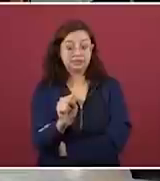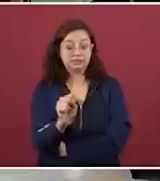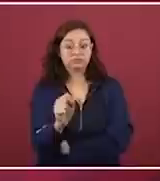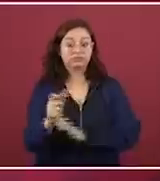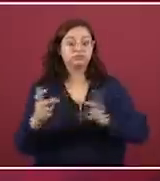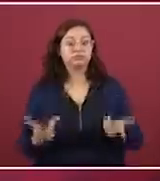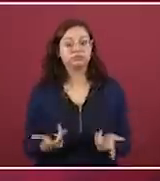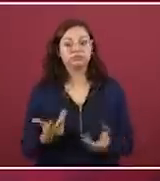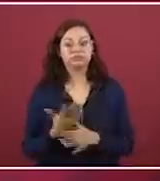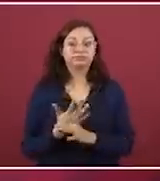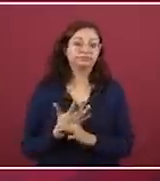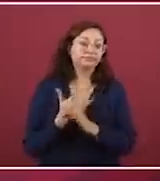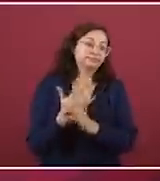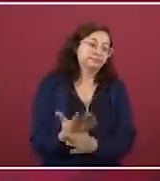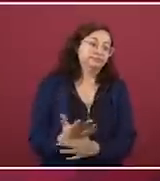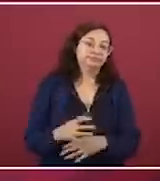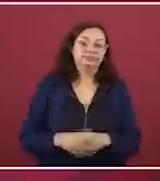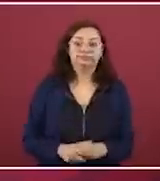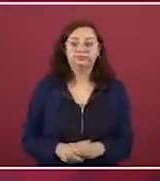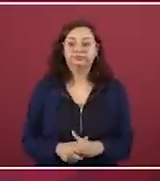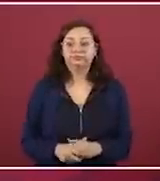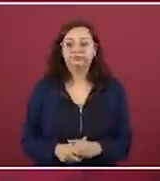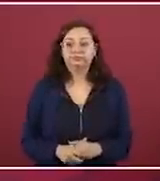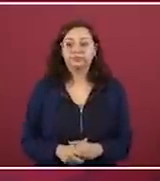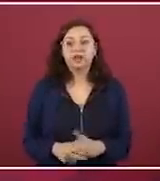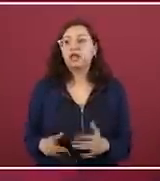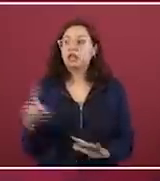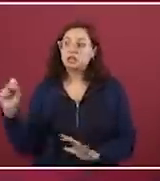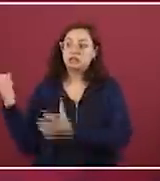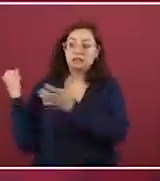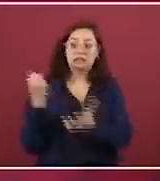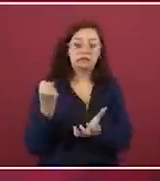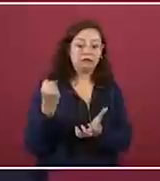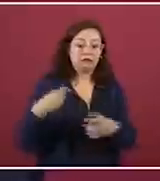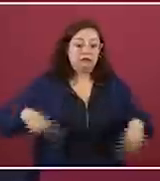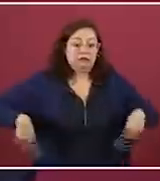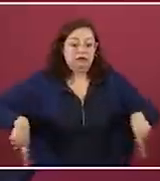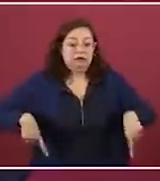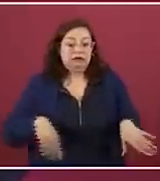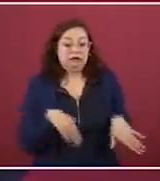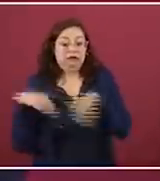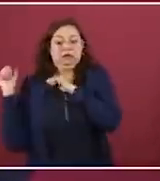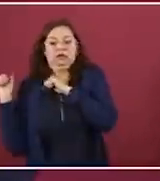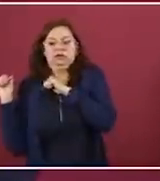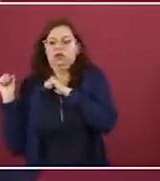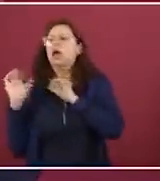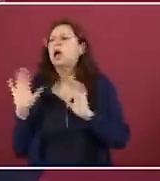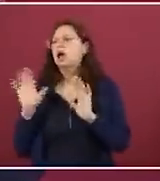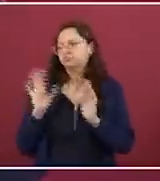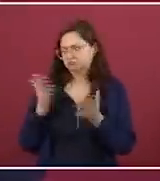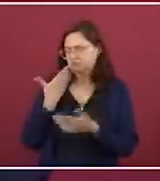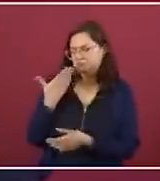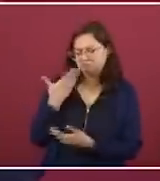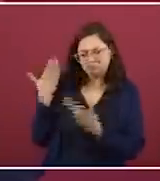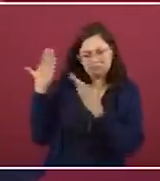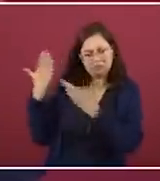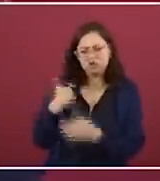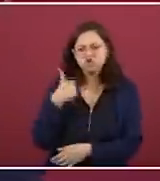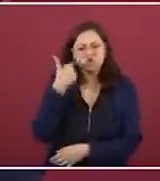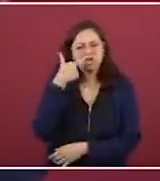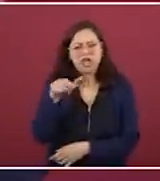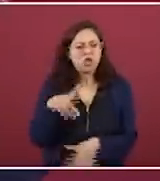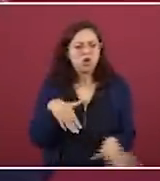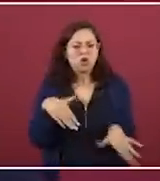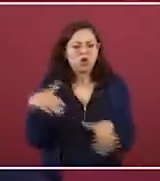Dicen, es que se espanta la inversión. No queremos esa inversión. Además, las